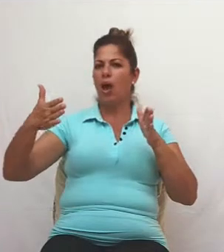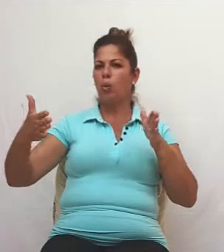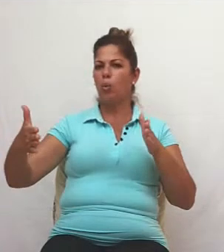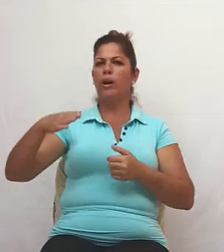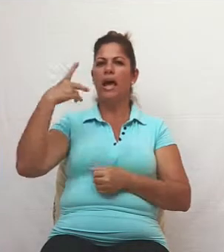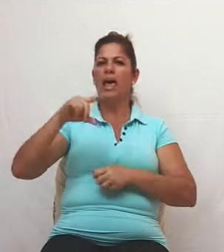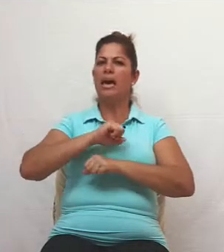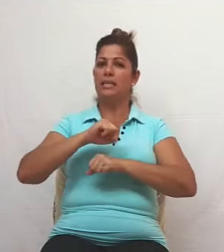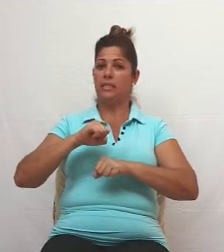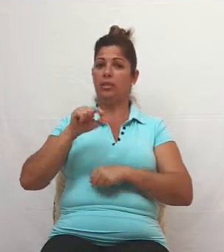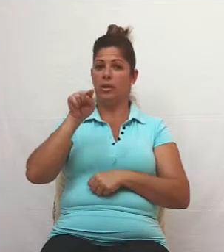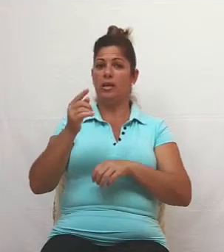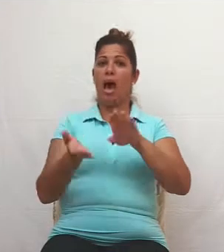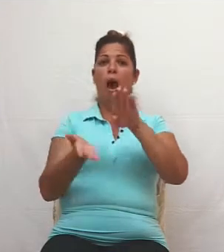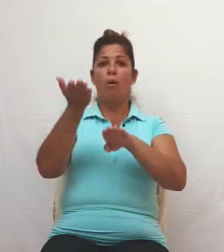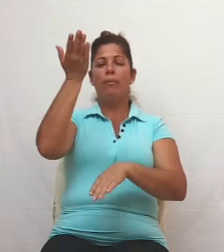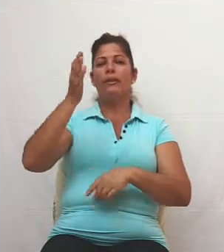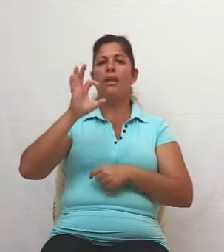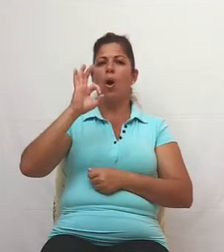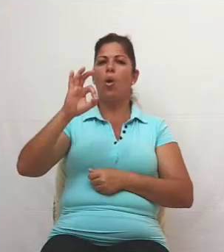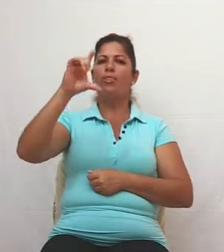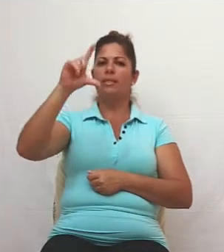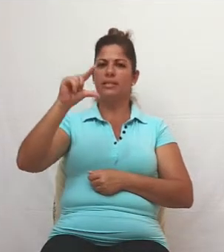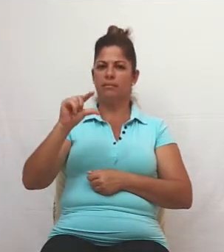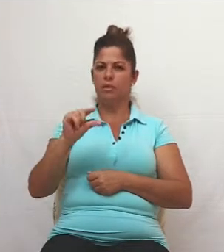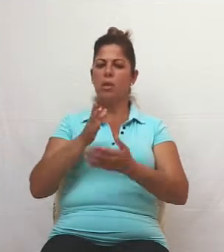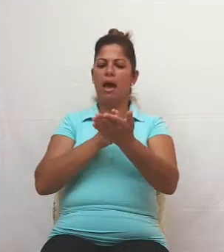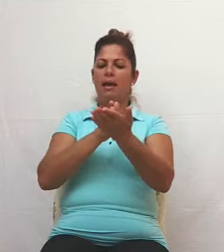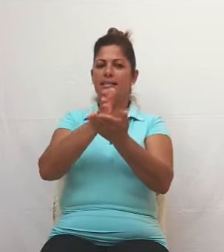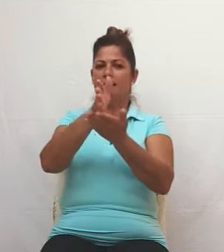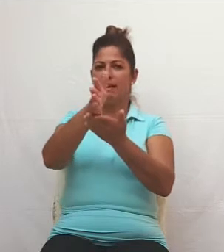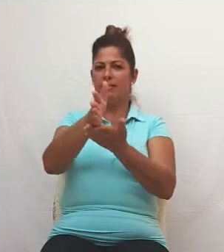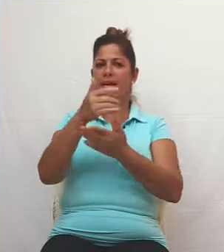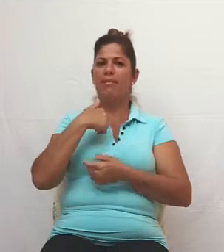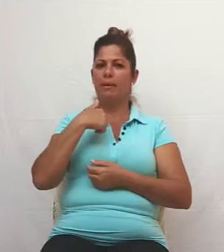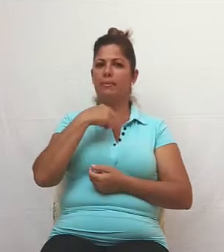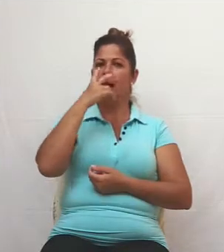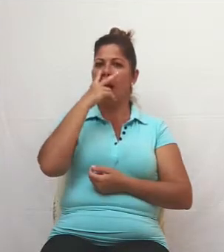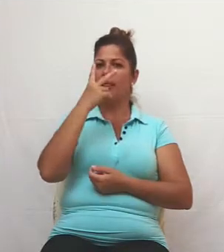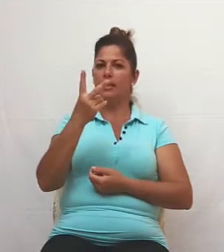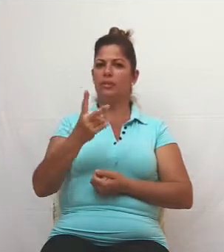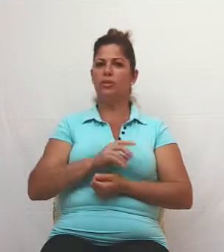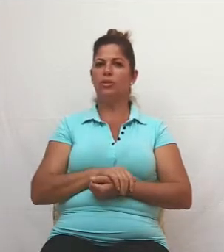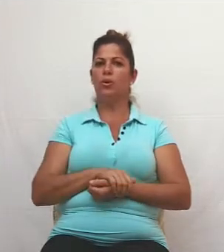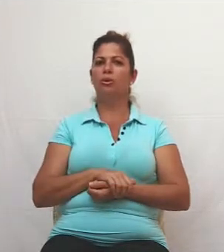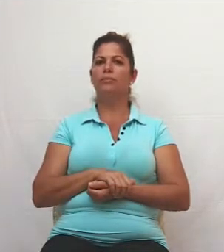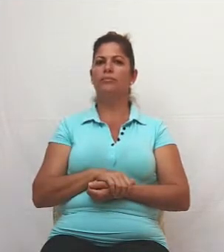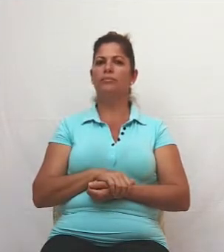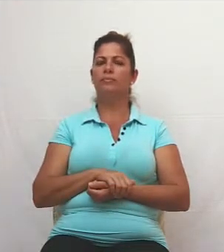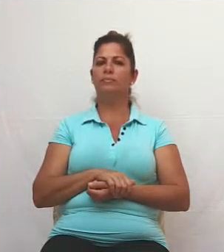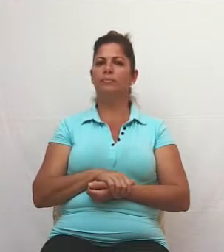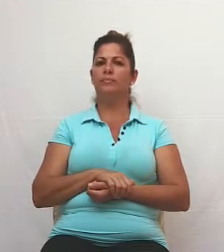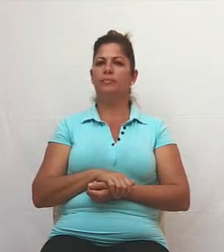a medida que transcurre el ejercicio aumenta o disminuye la estabilidad de mi atención